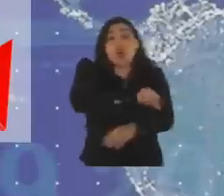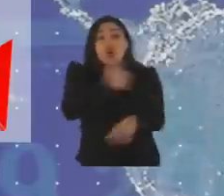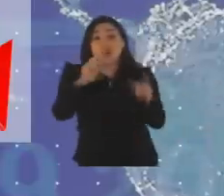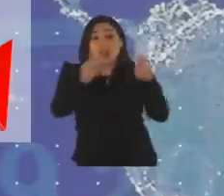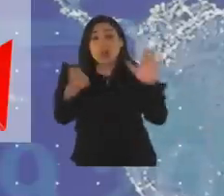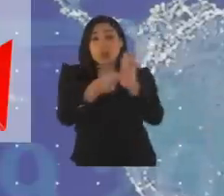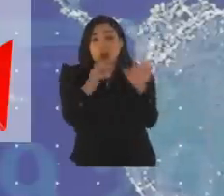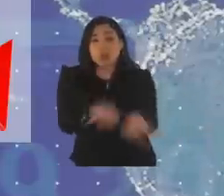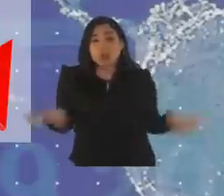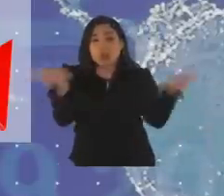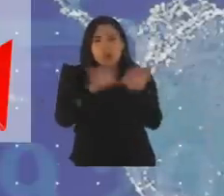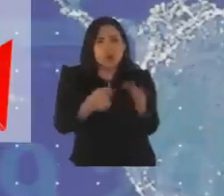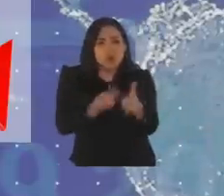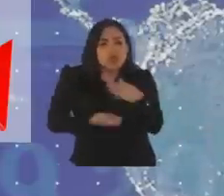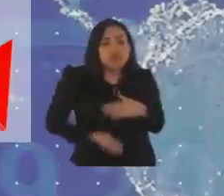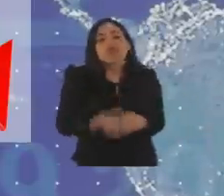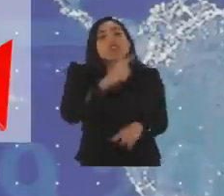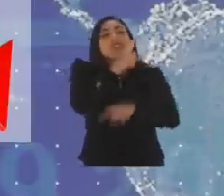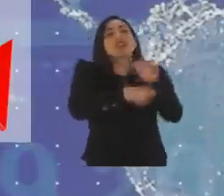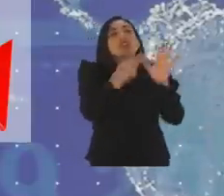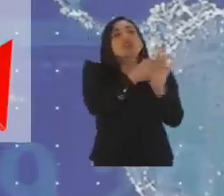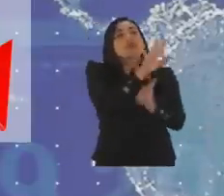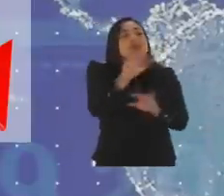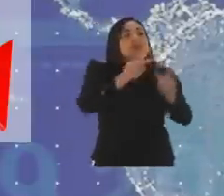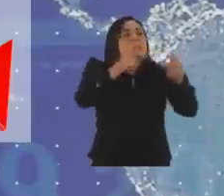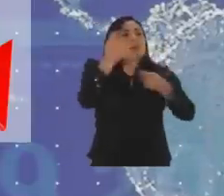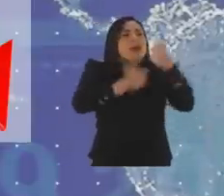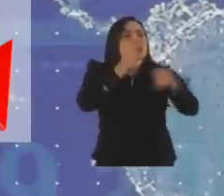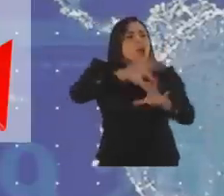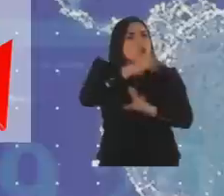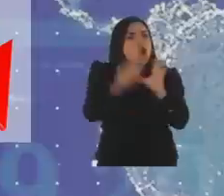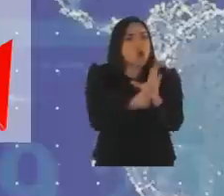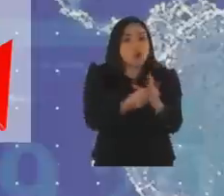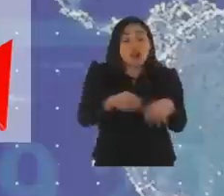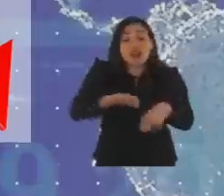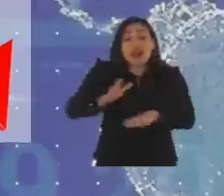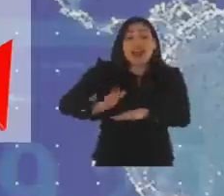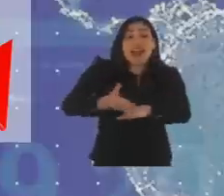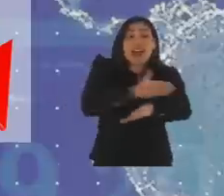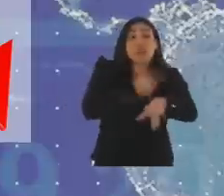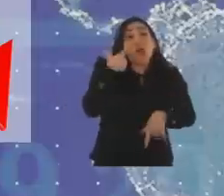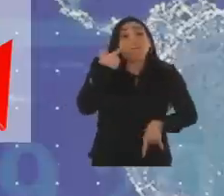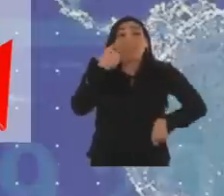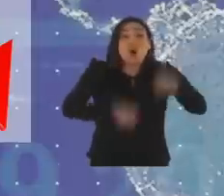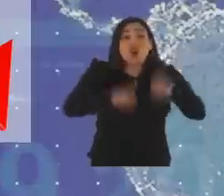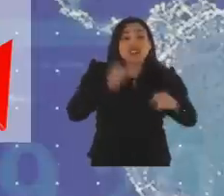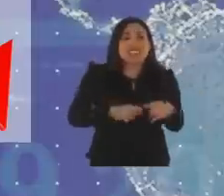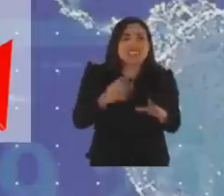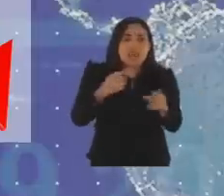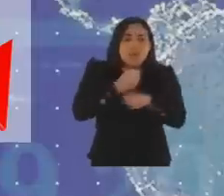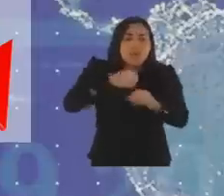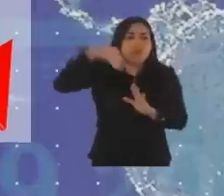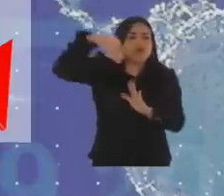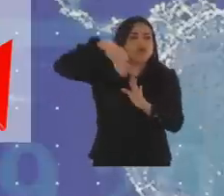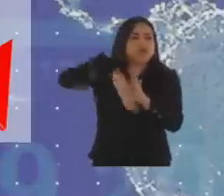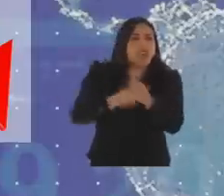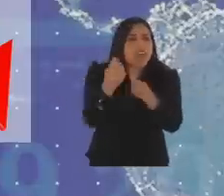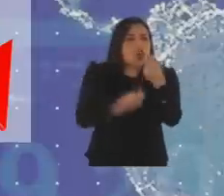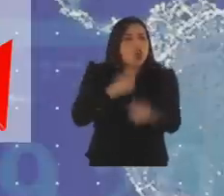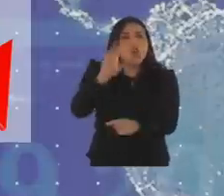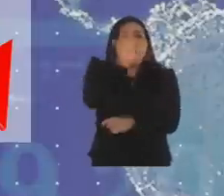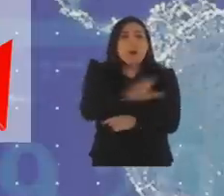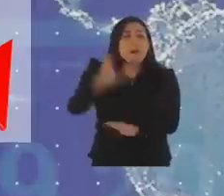importante y es qué viene en este 2023 en materia económica, después de que se ha advertido una posible recesión e incluso desaceleración en